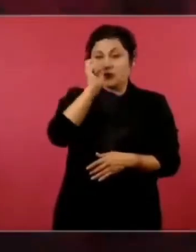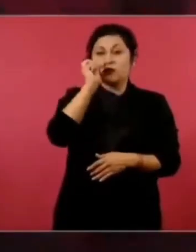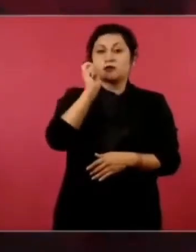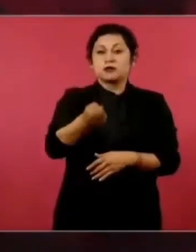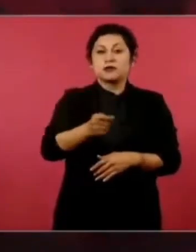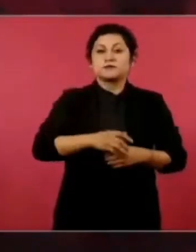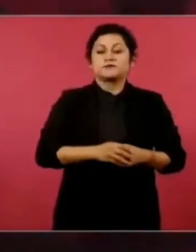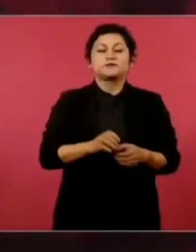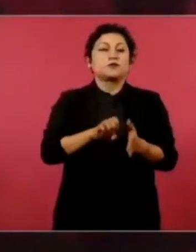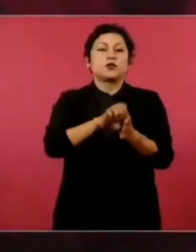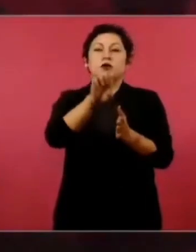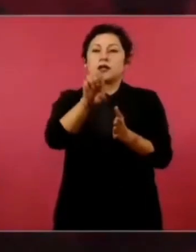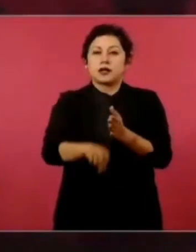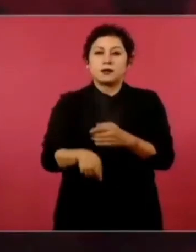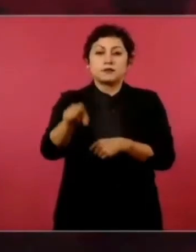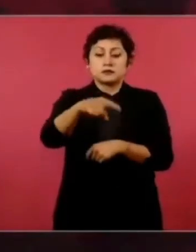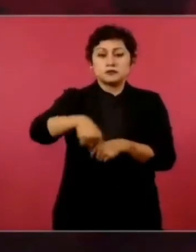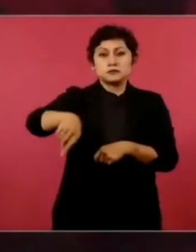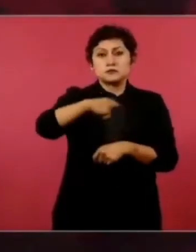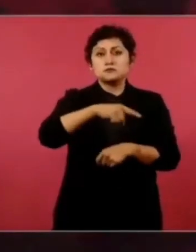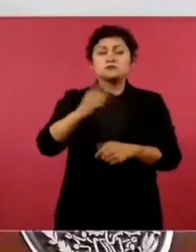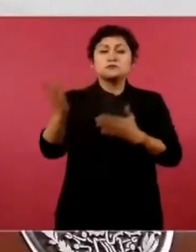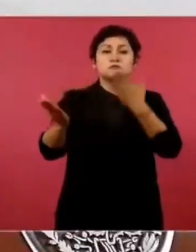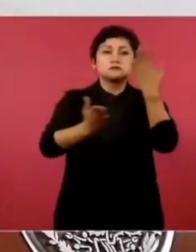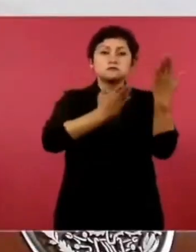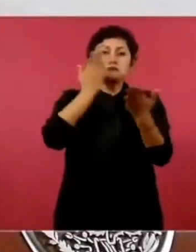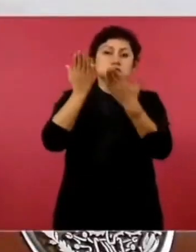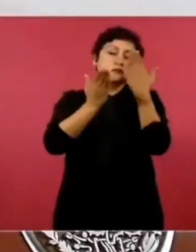se titula como abogado